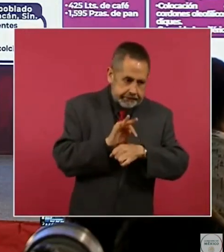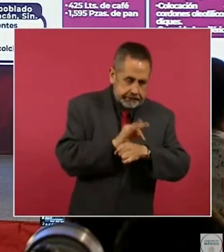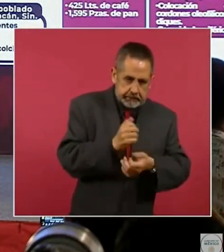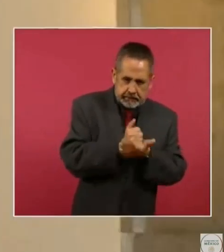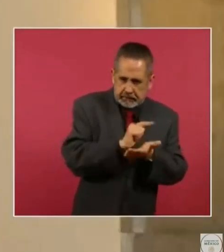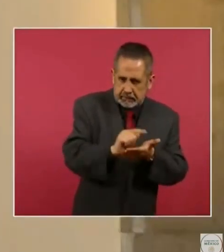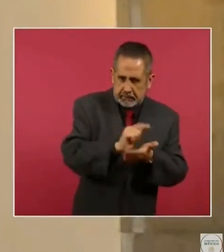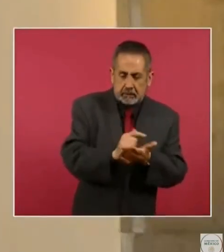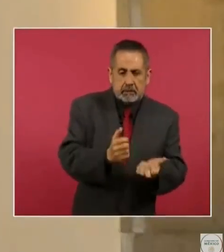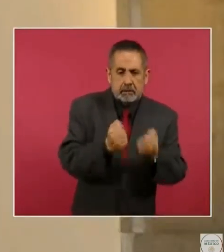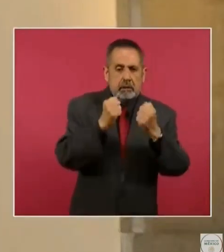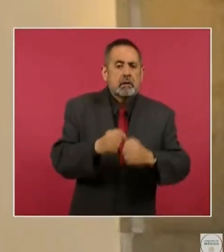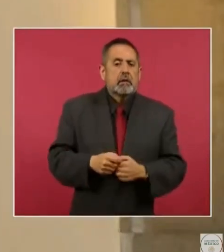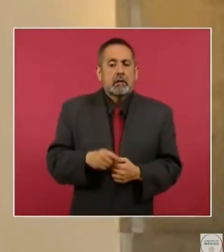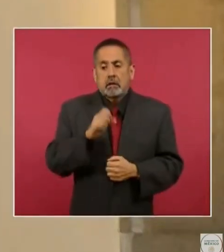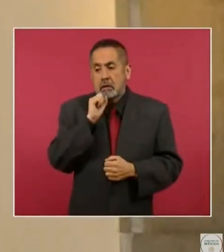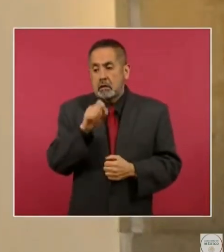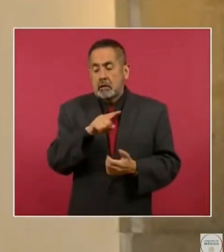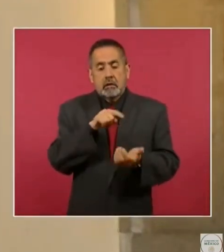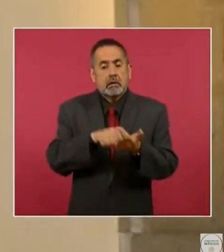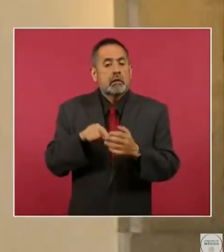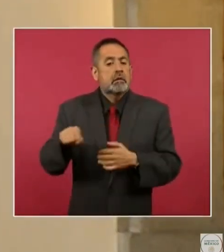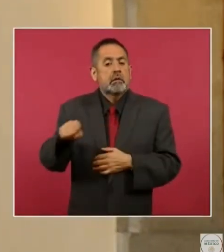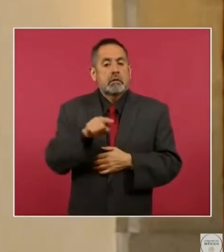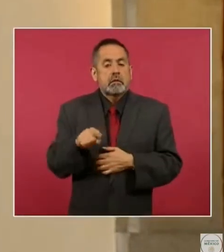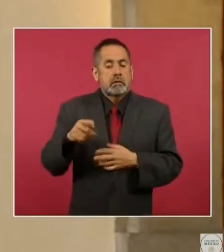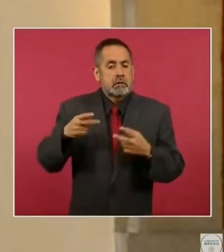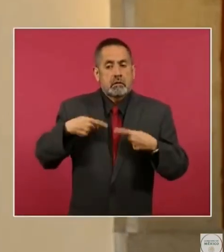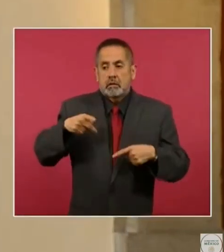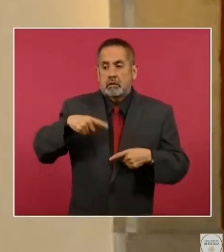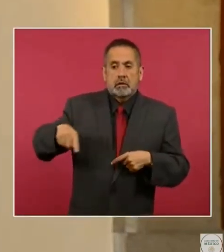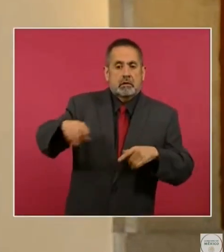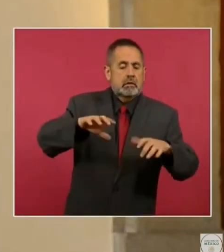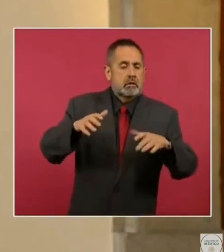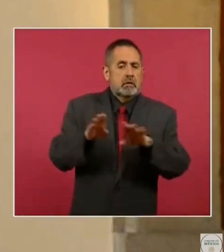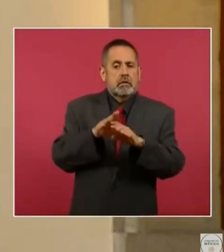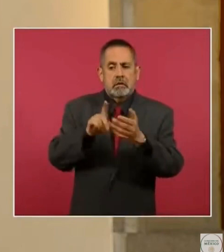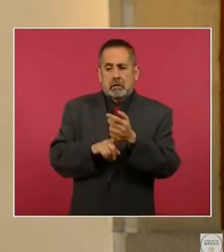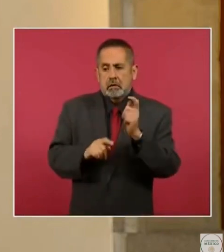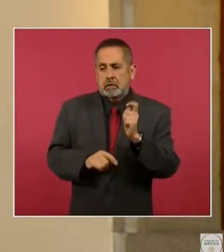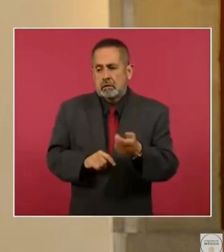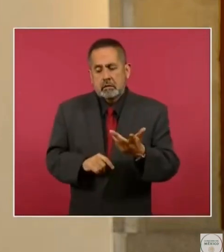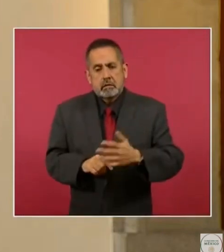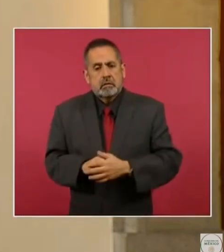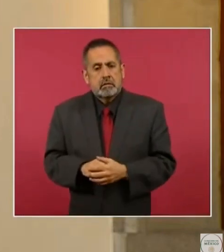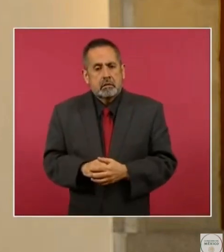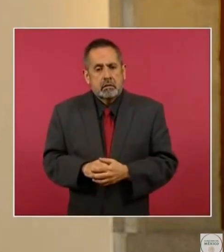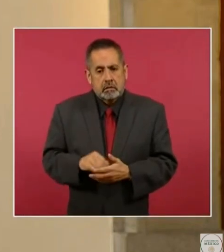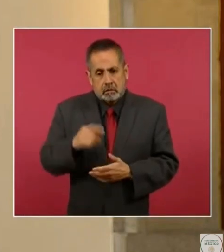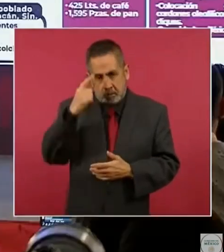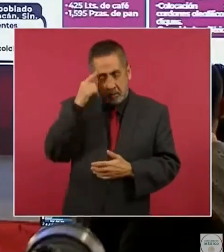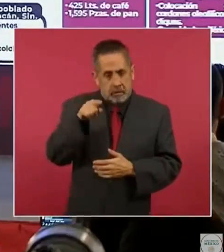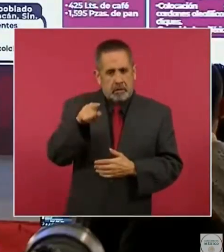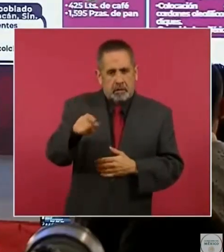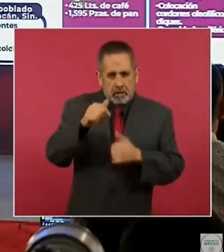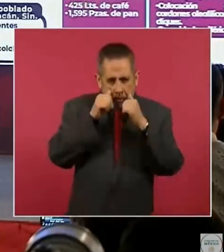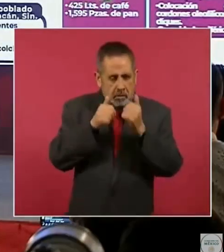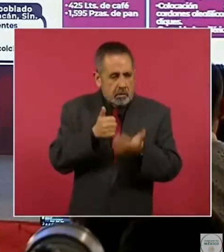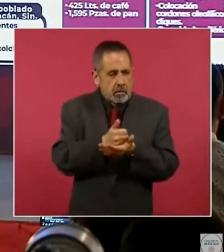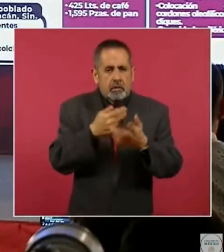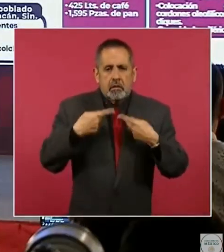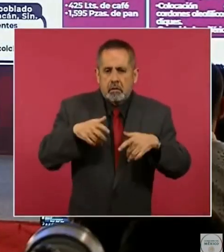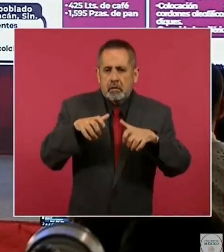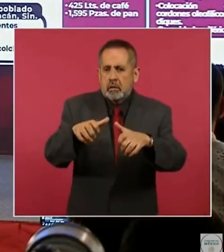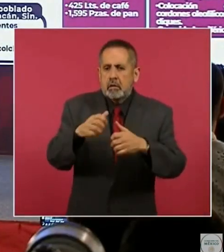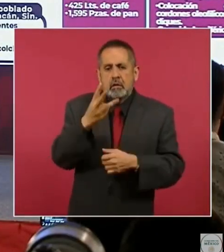También hubo dentro de las acciones que realizó el personal la atención a la población en